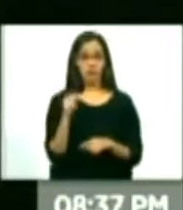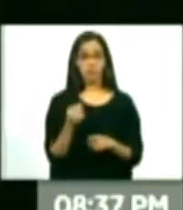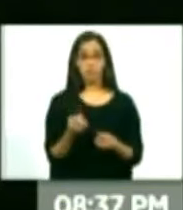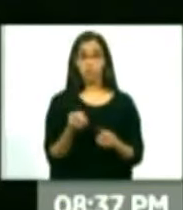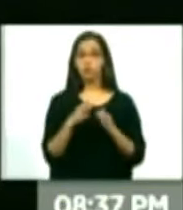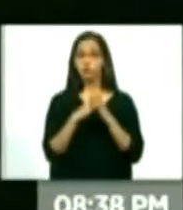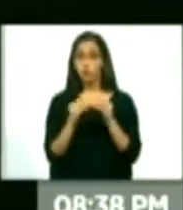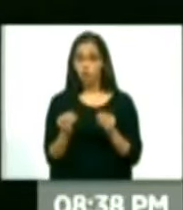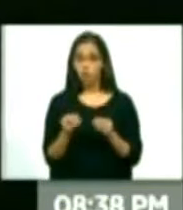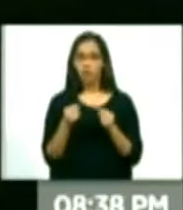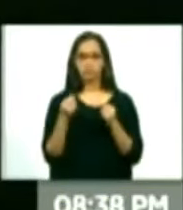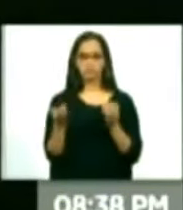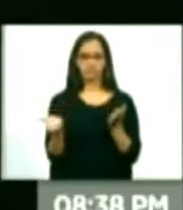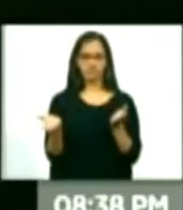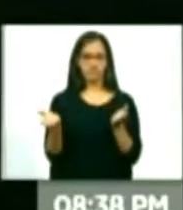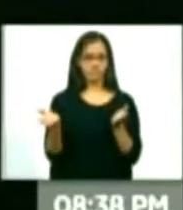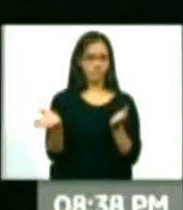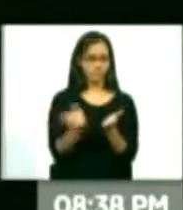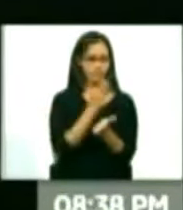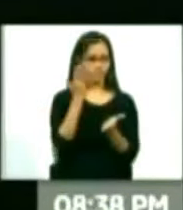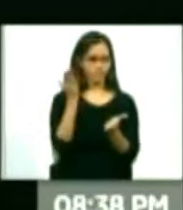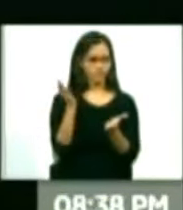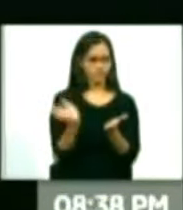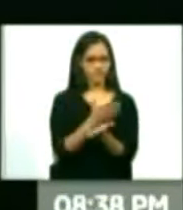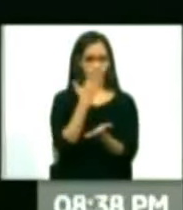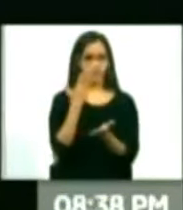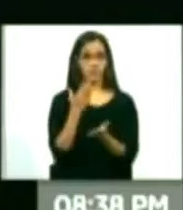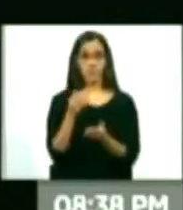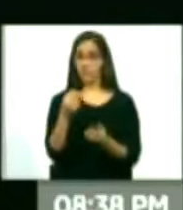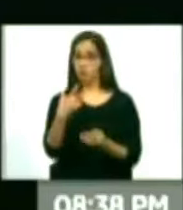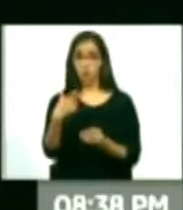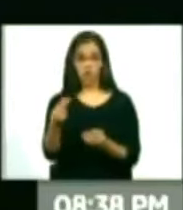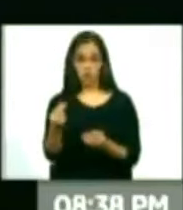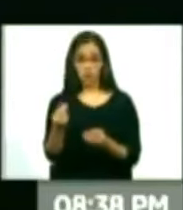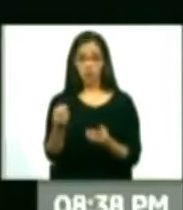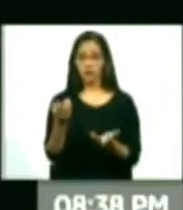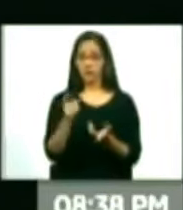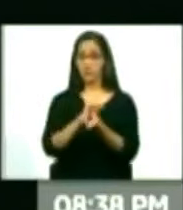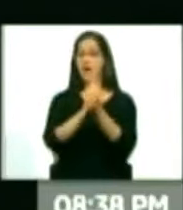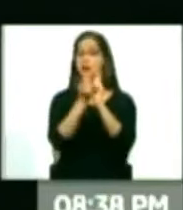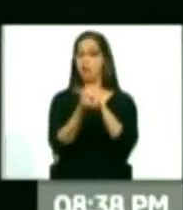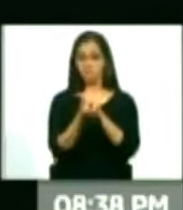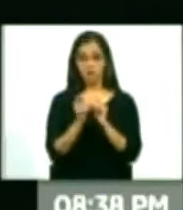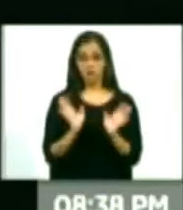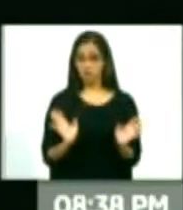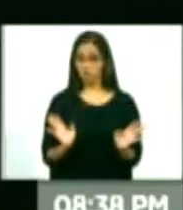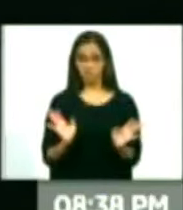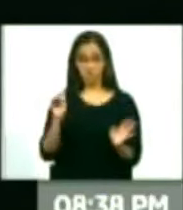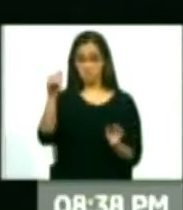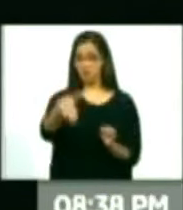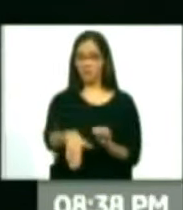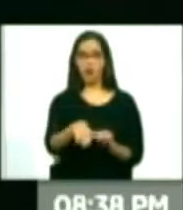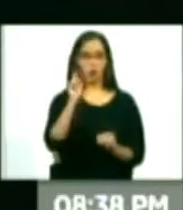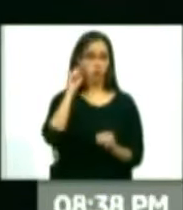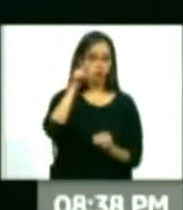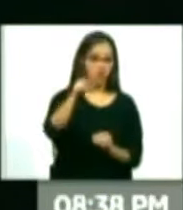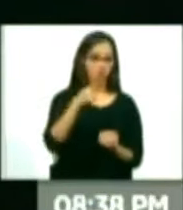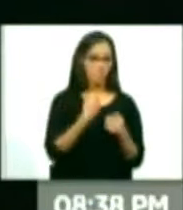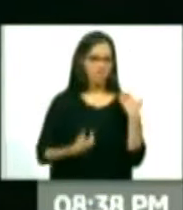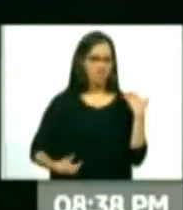cayendo. Y los que no han caído van para abajo, están cambiando luces para caer. Es contigo, Duque y